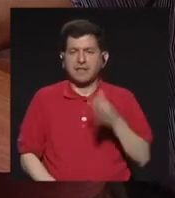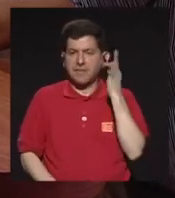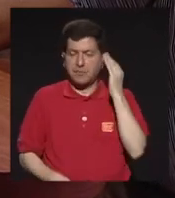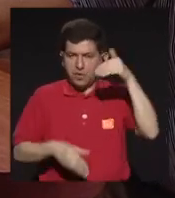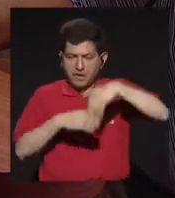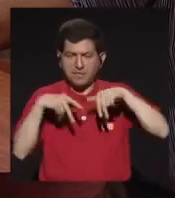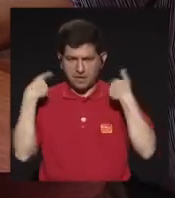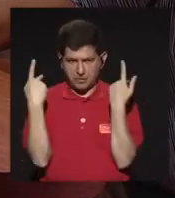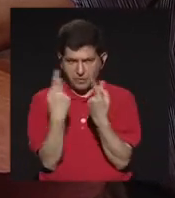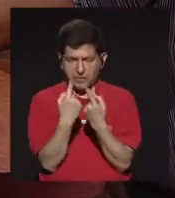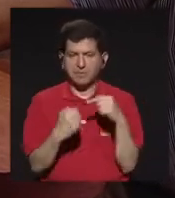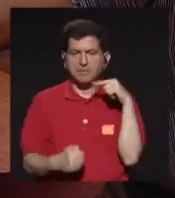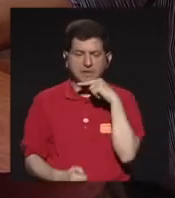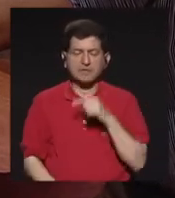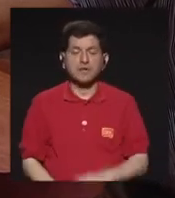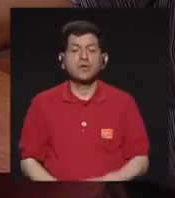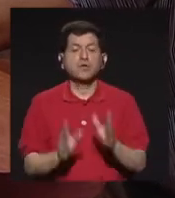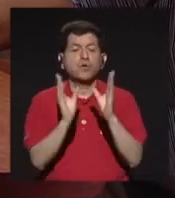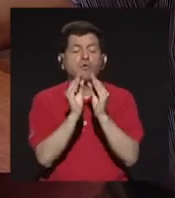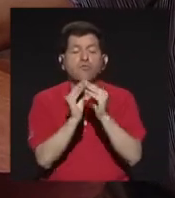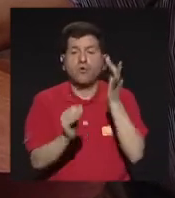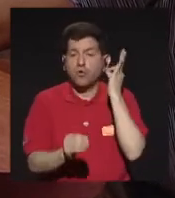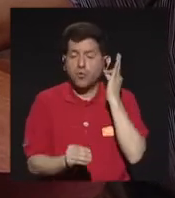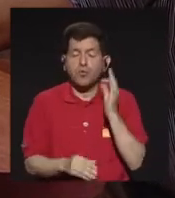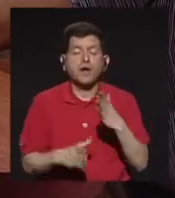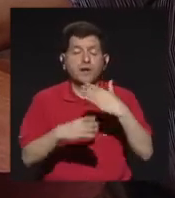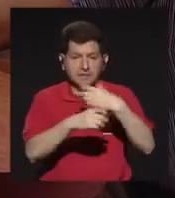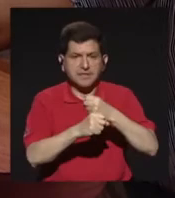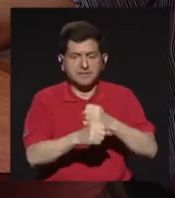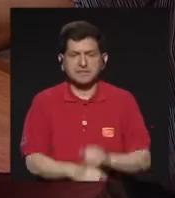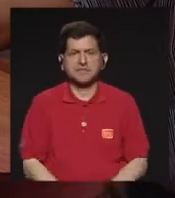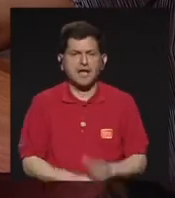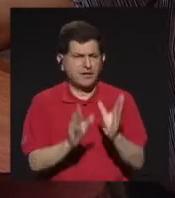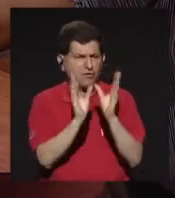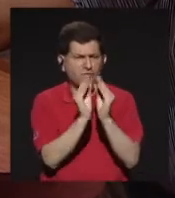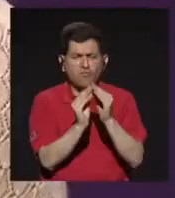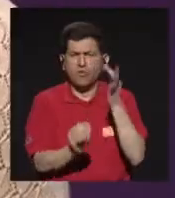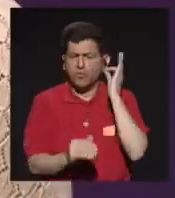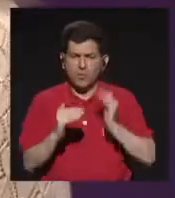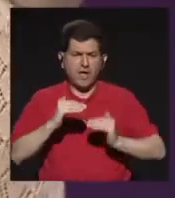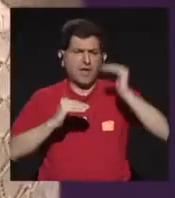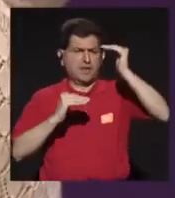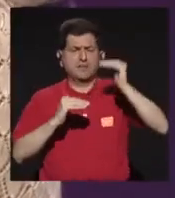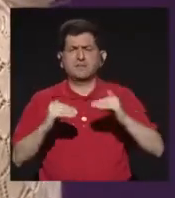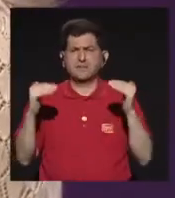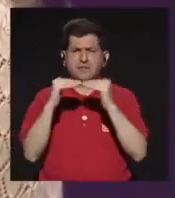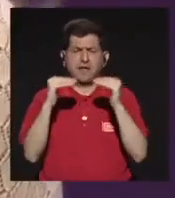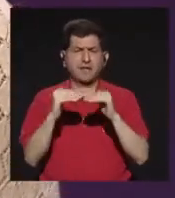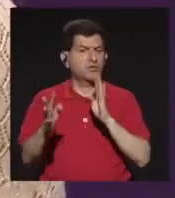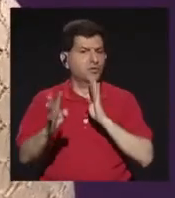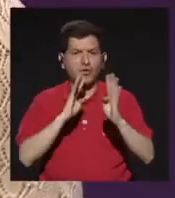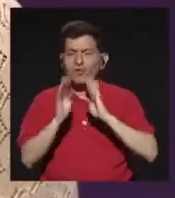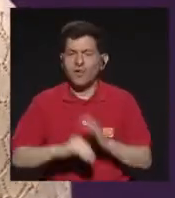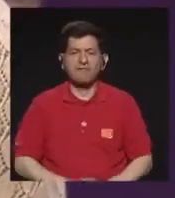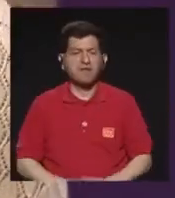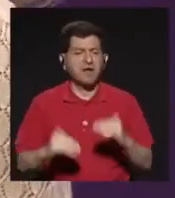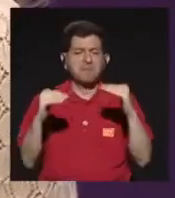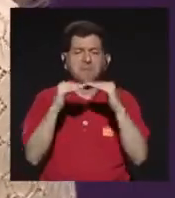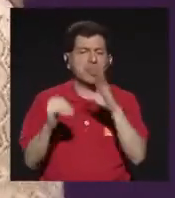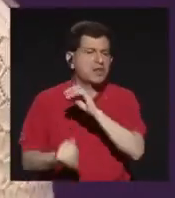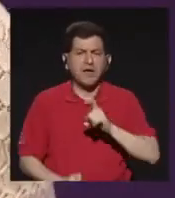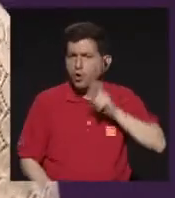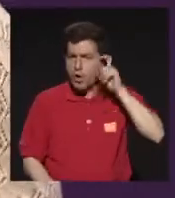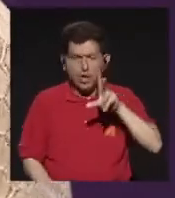partido, de que vamos a hacer un foro de mujeres en el partido, un foro de mujeres de alto nivel, y no vamos a hablar ni de paridad ni de